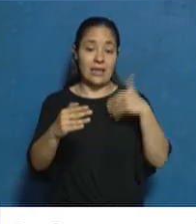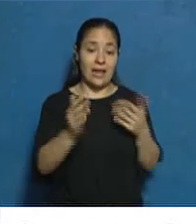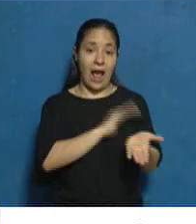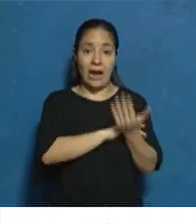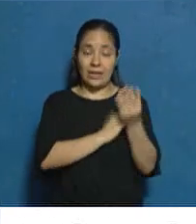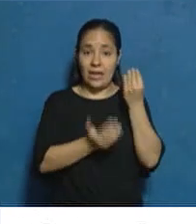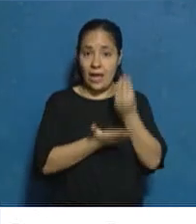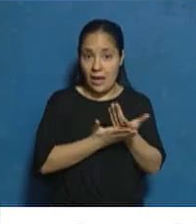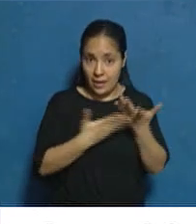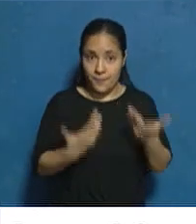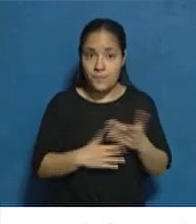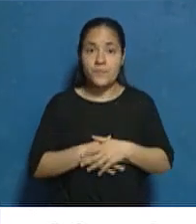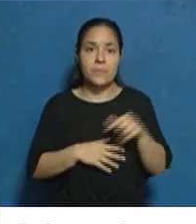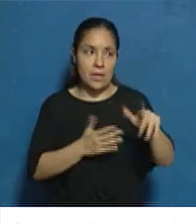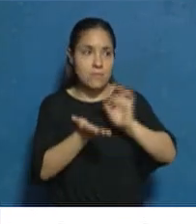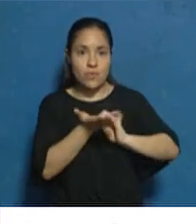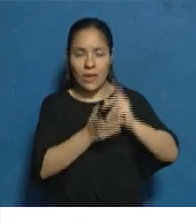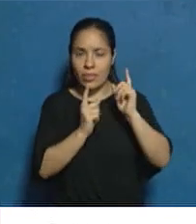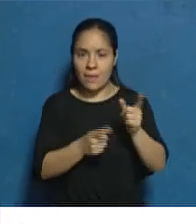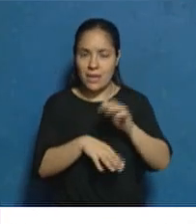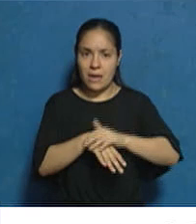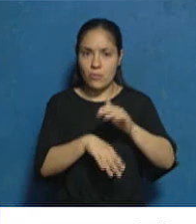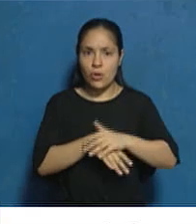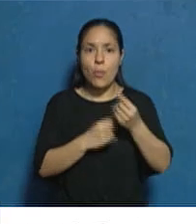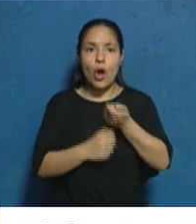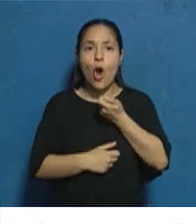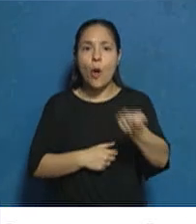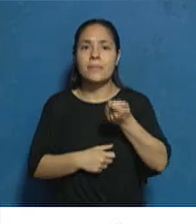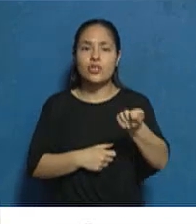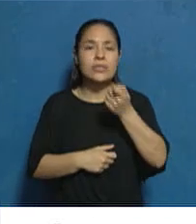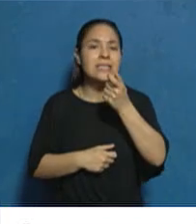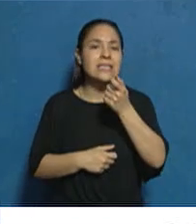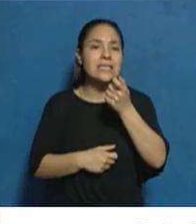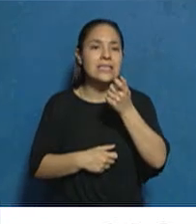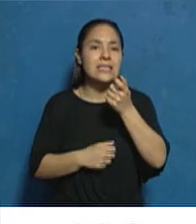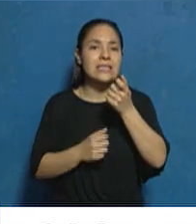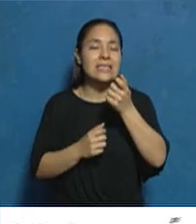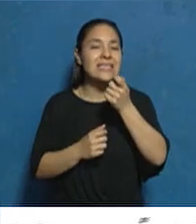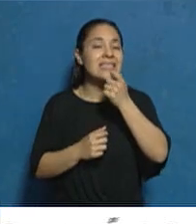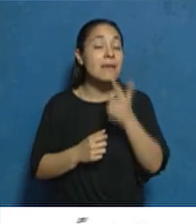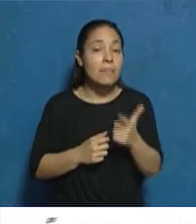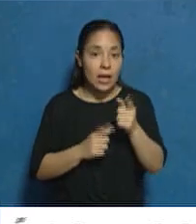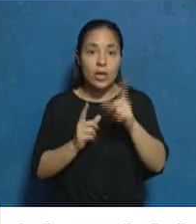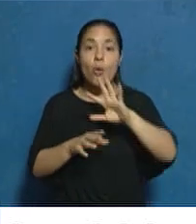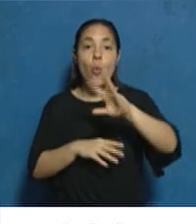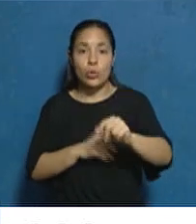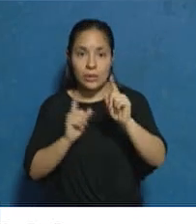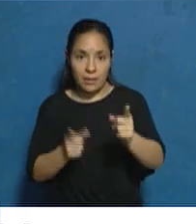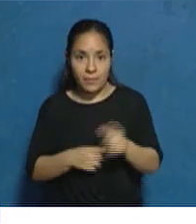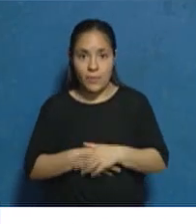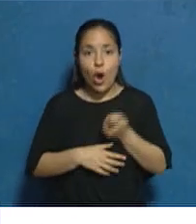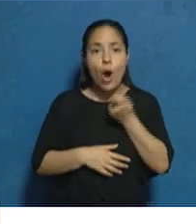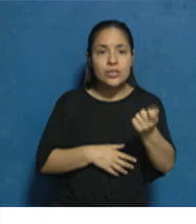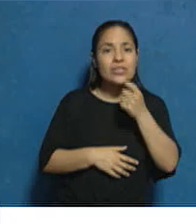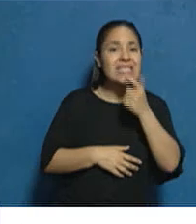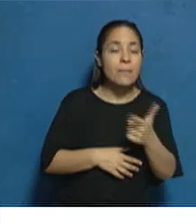Chávez, quien está también imputado, como decíamos, por homicidio simple y hurto. Homicidio simple porque se cree que finalmente